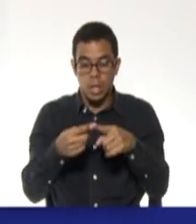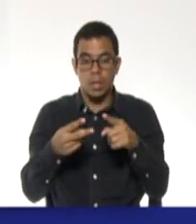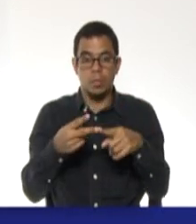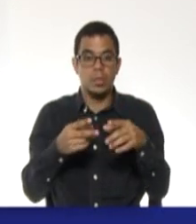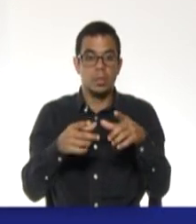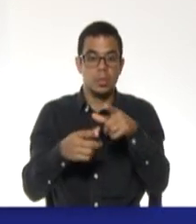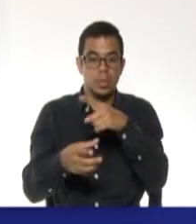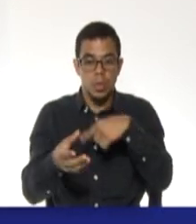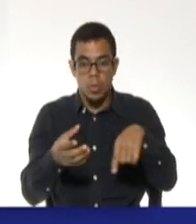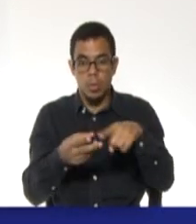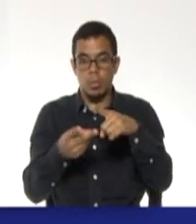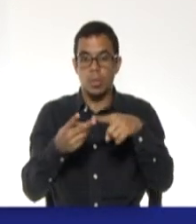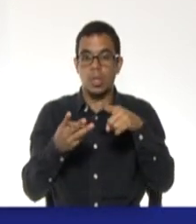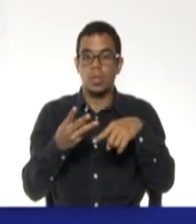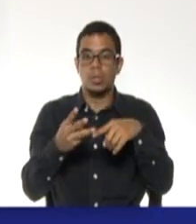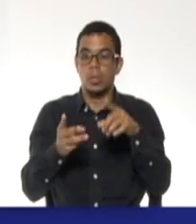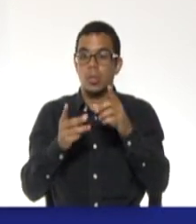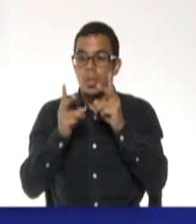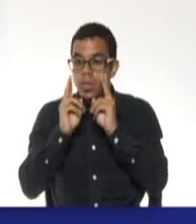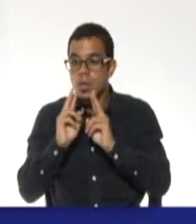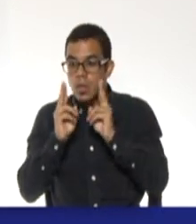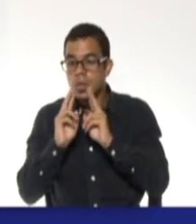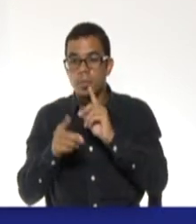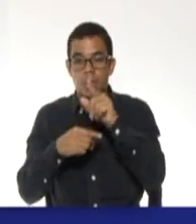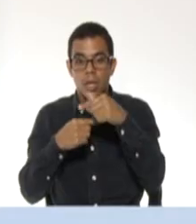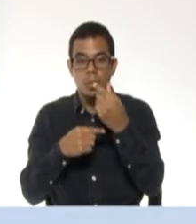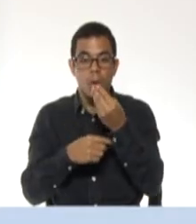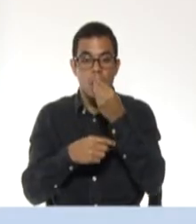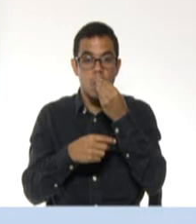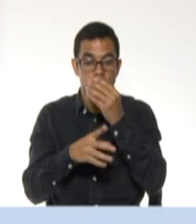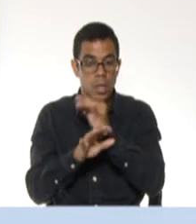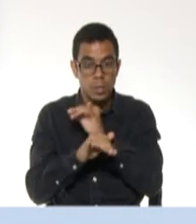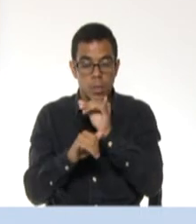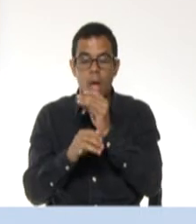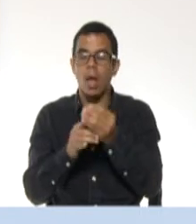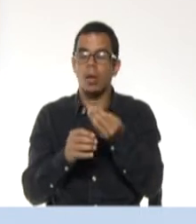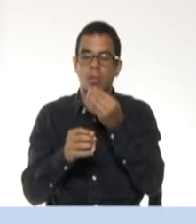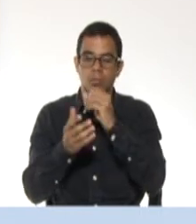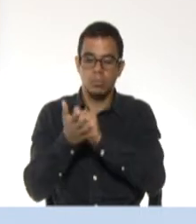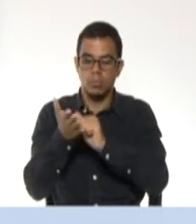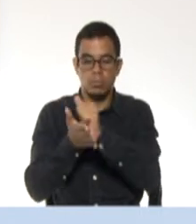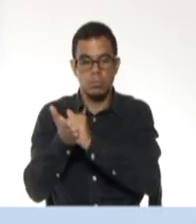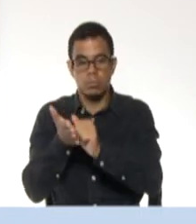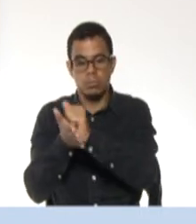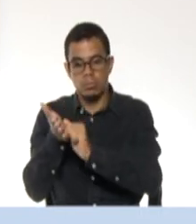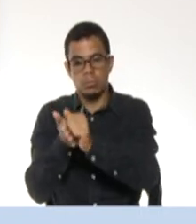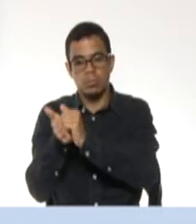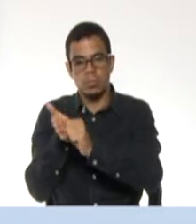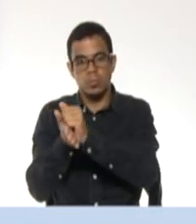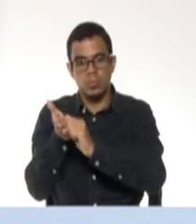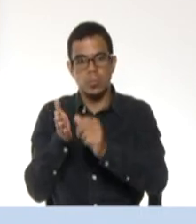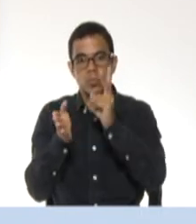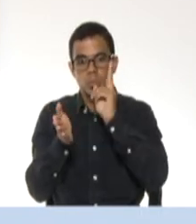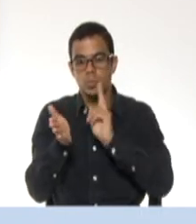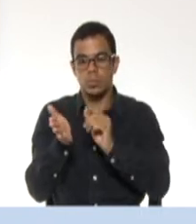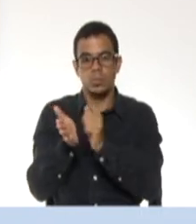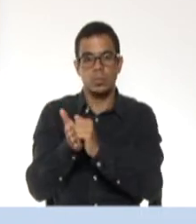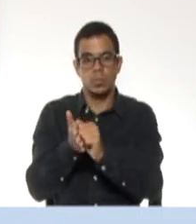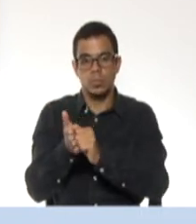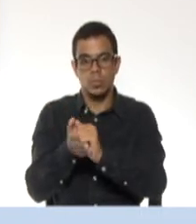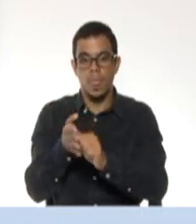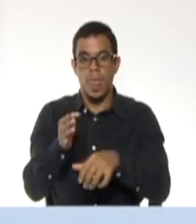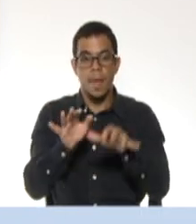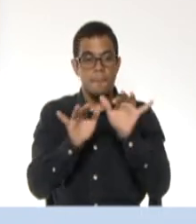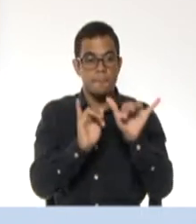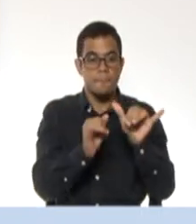los platos, recoger la mesa después de comer, que ellos puedan fregar, que al momento de levantarse de cama